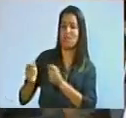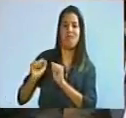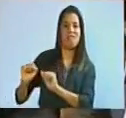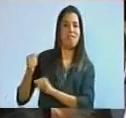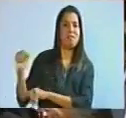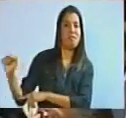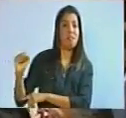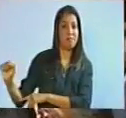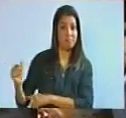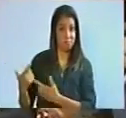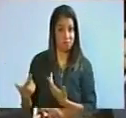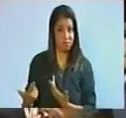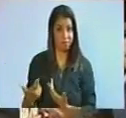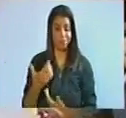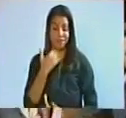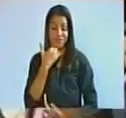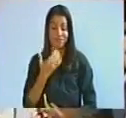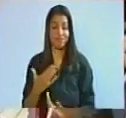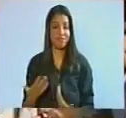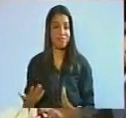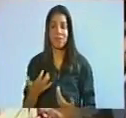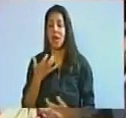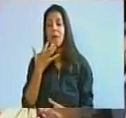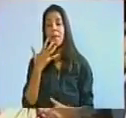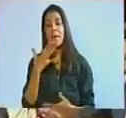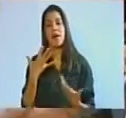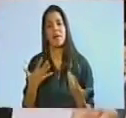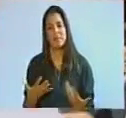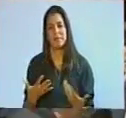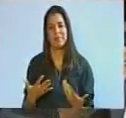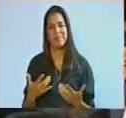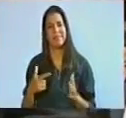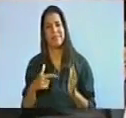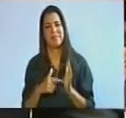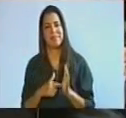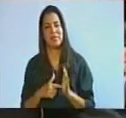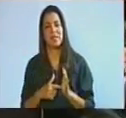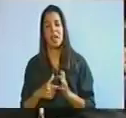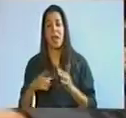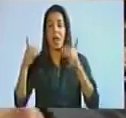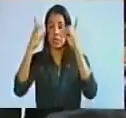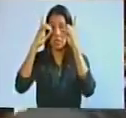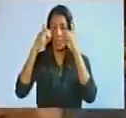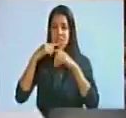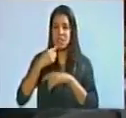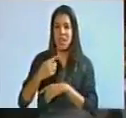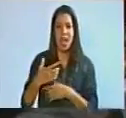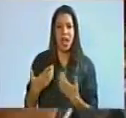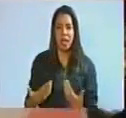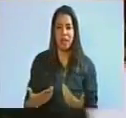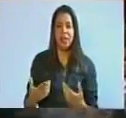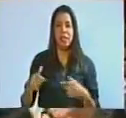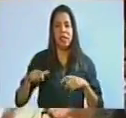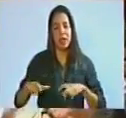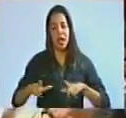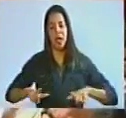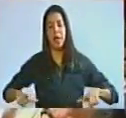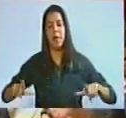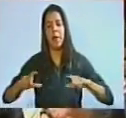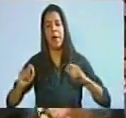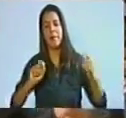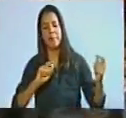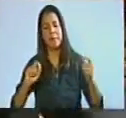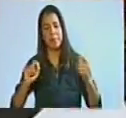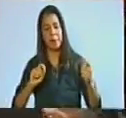inefectivo en este momento, sino que tiene que ver más bien con lo que decía la presidenta, el espacio de diálogo, de